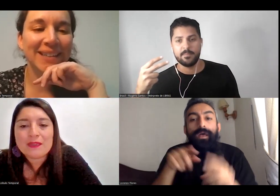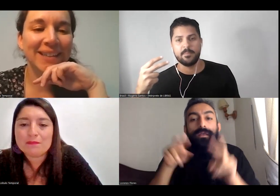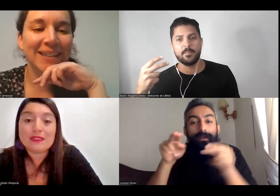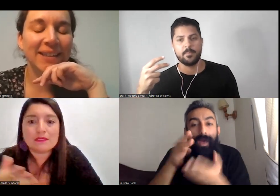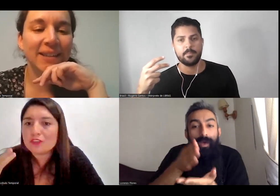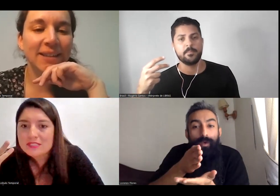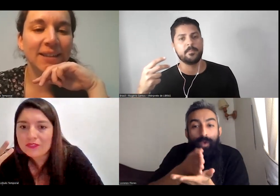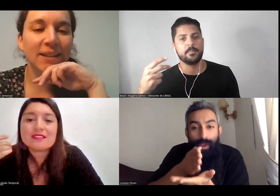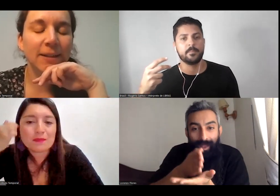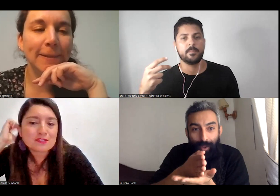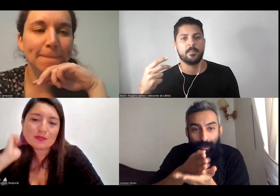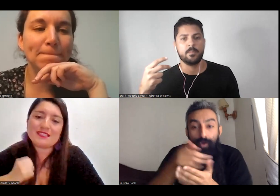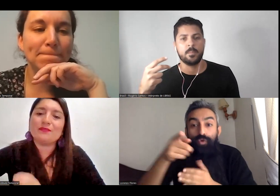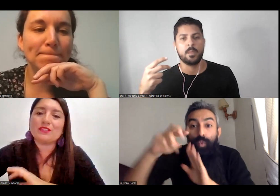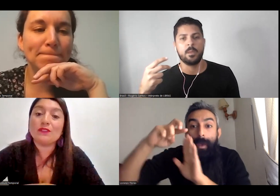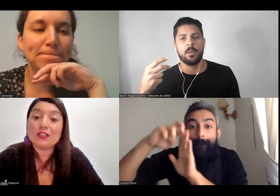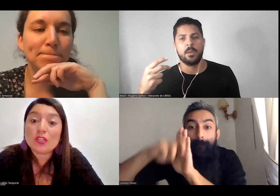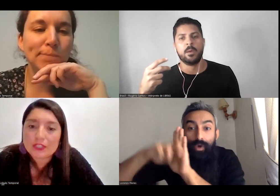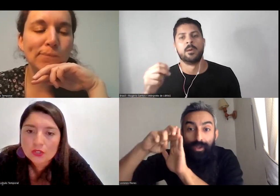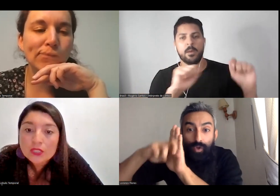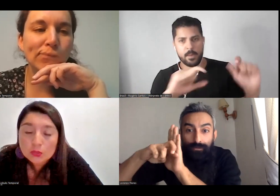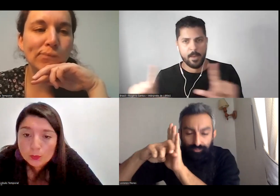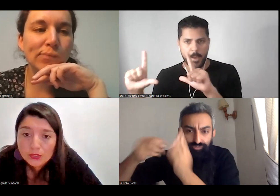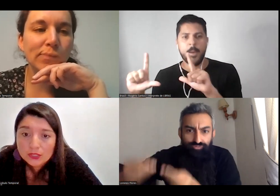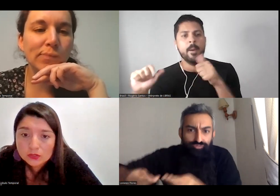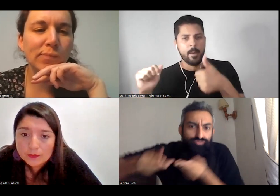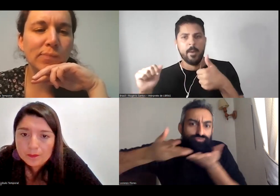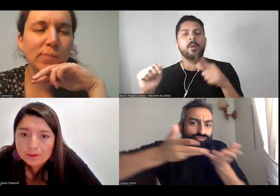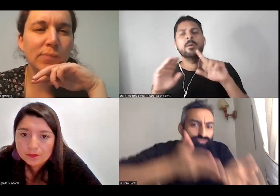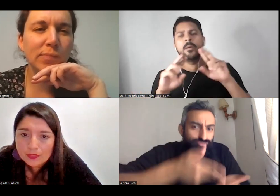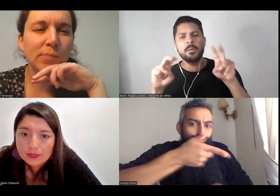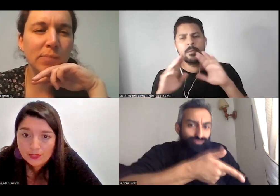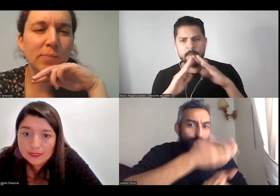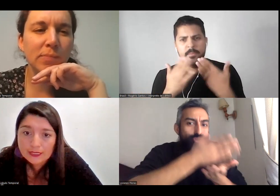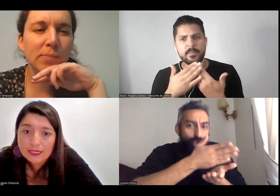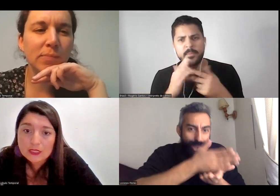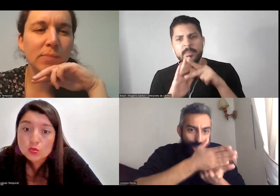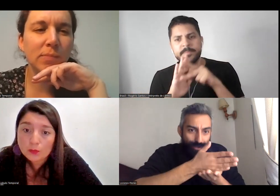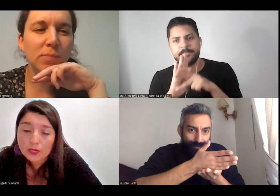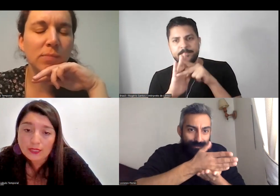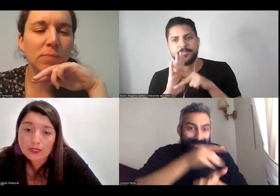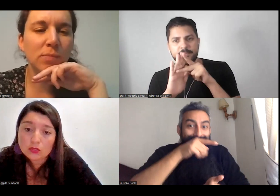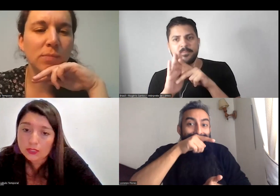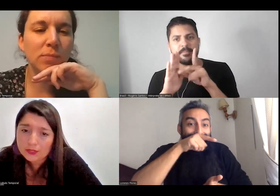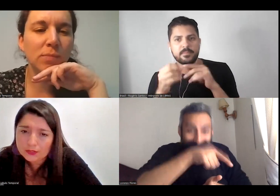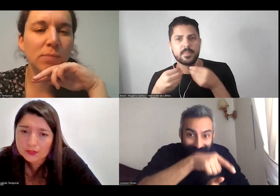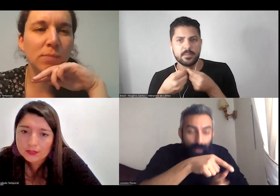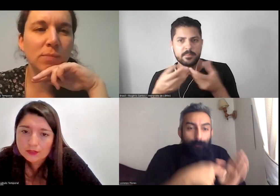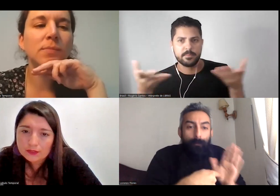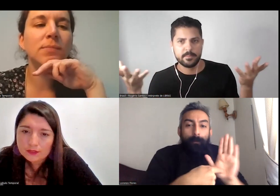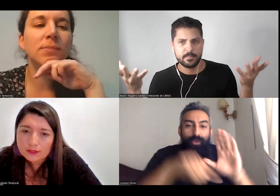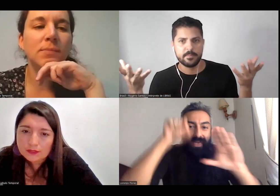Ya. Entonces fue, desapareció por el chat. Bien, sobre el colegio. ¿Tu proyecto va a entregar insumos a los